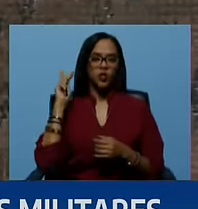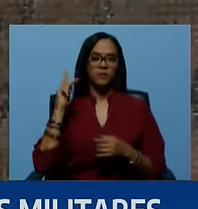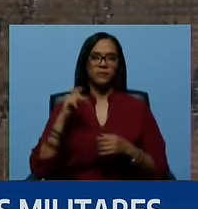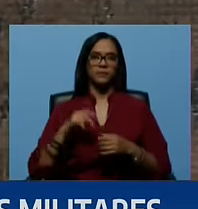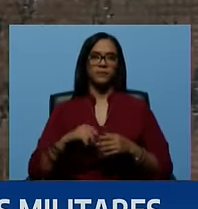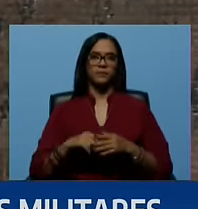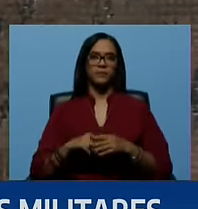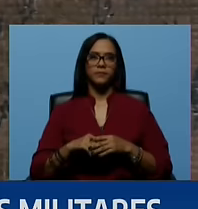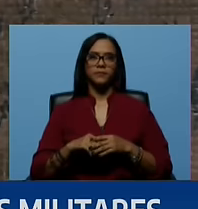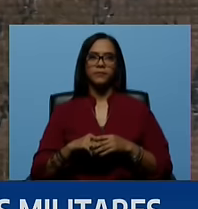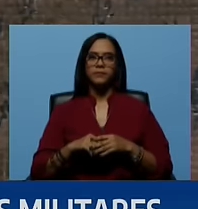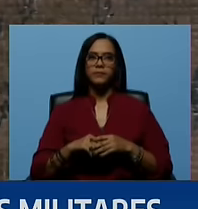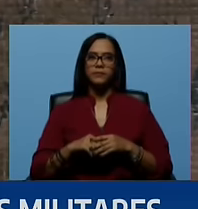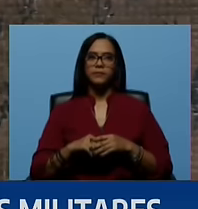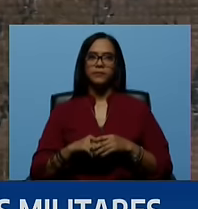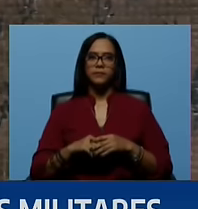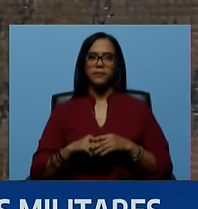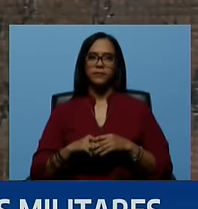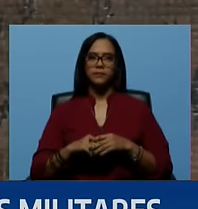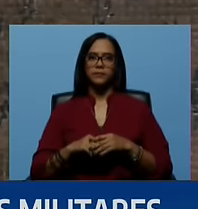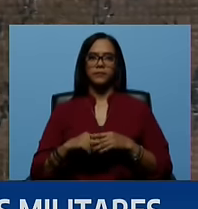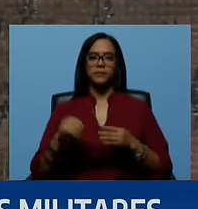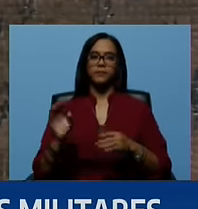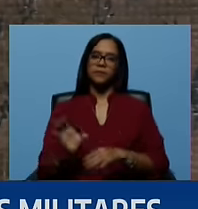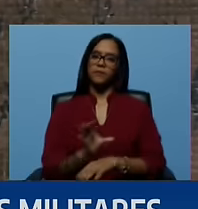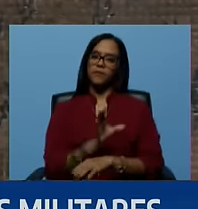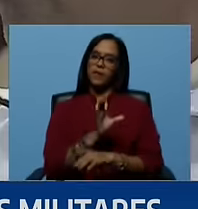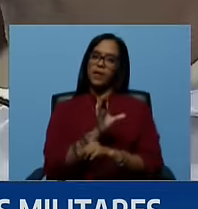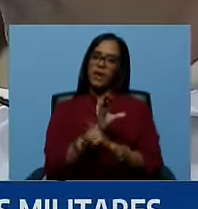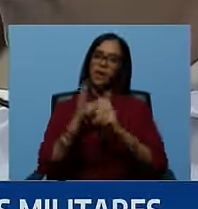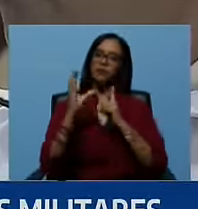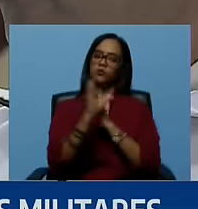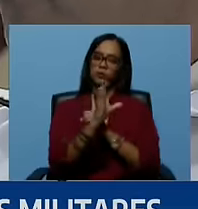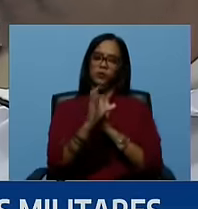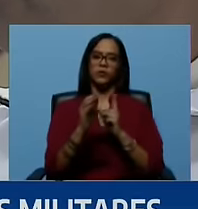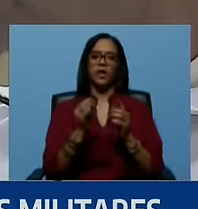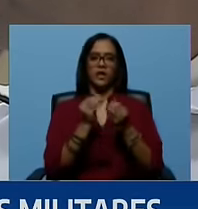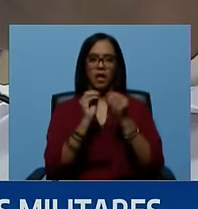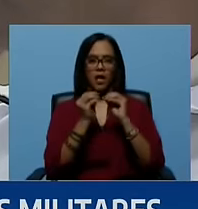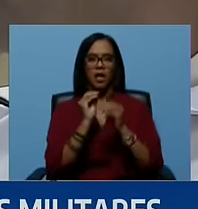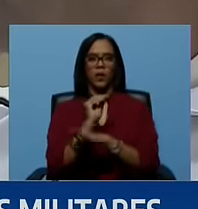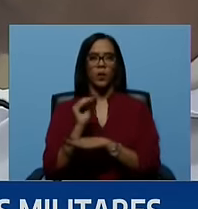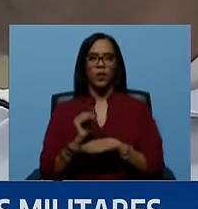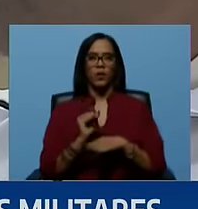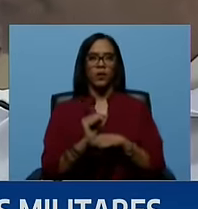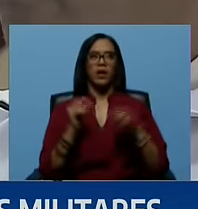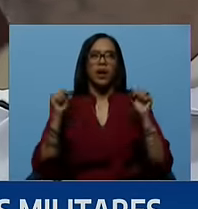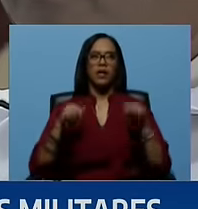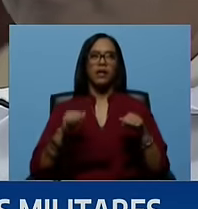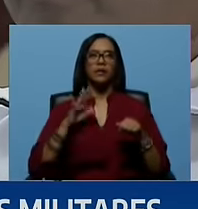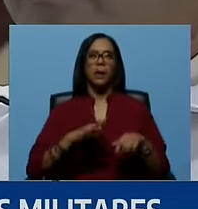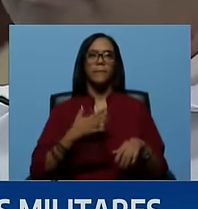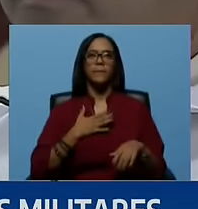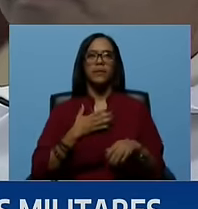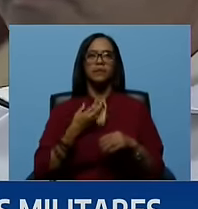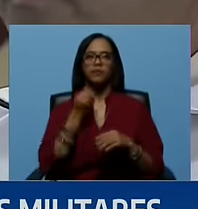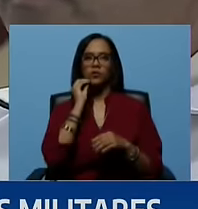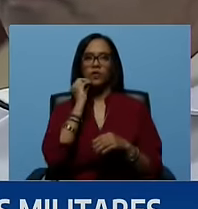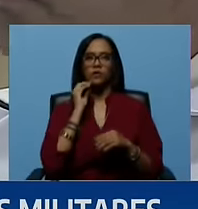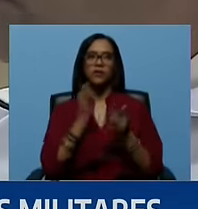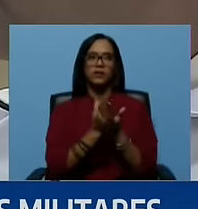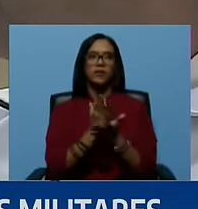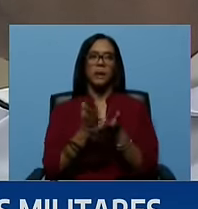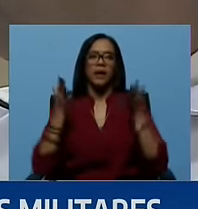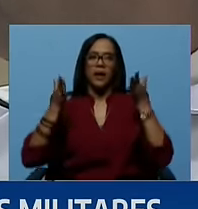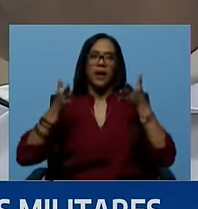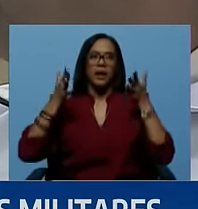fragosa en la cultura del mantenimiento del mantenimiento Aquí están mis muchachos que siempre les inculco día